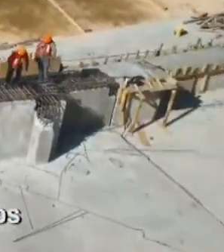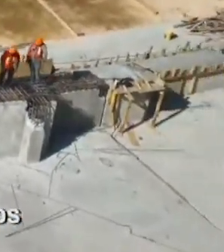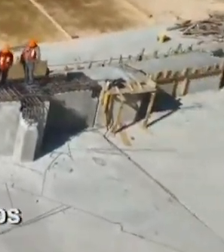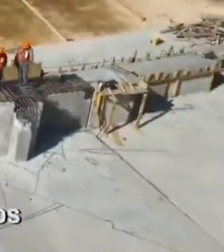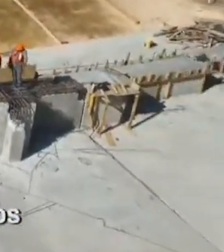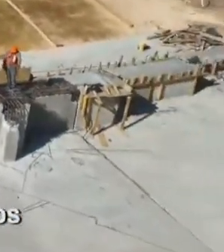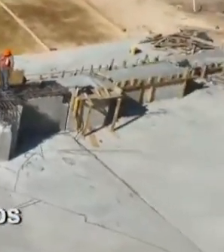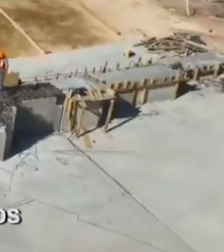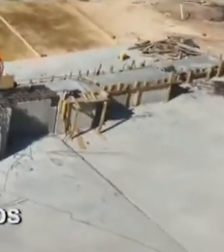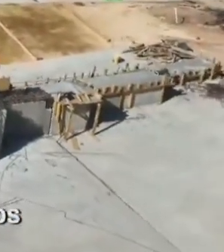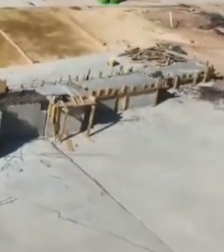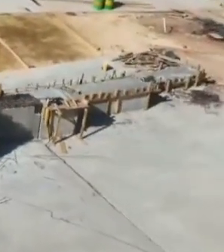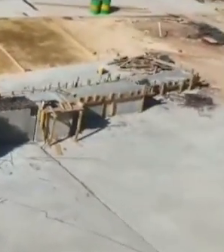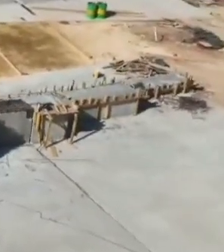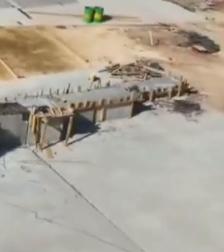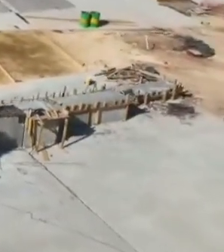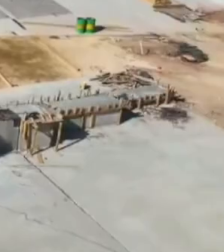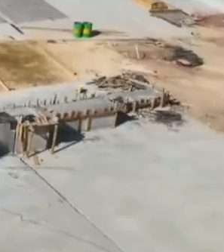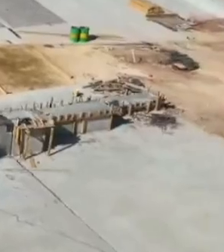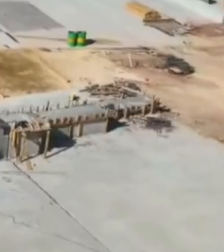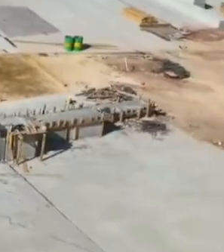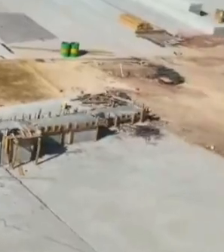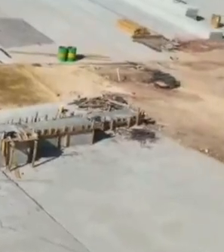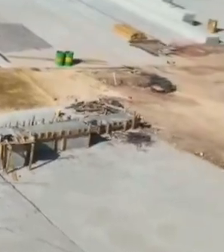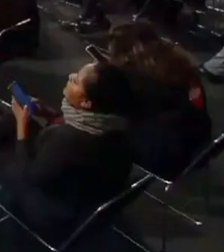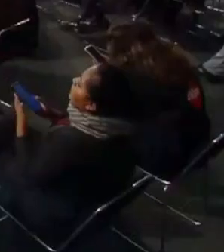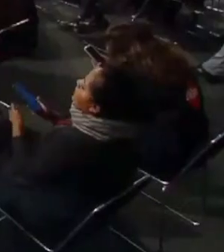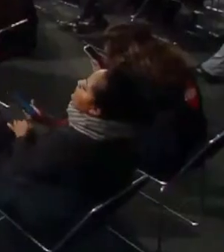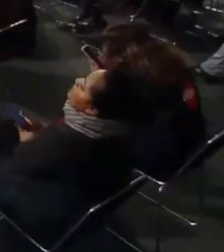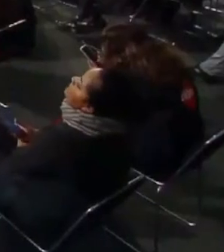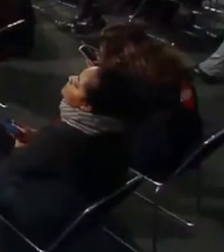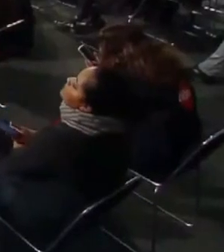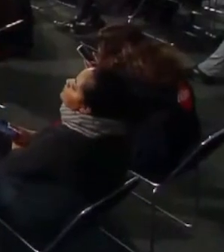5.200 empleos en la construcción del parque